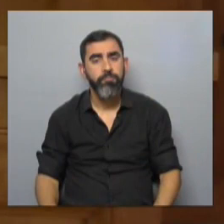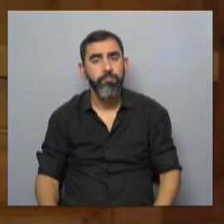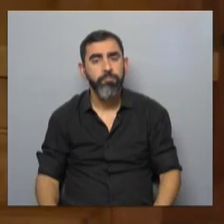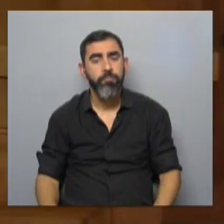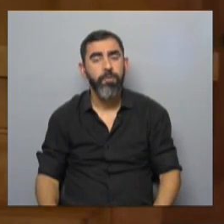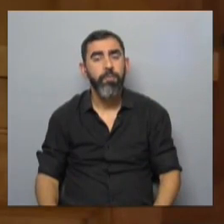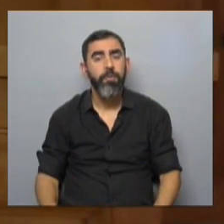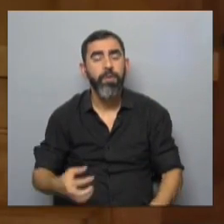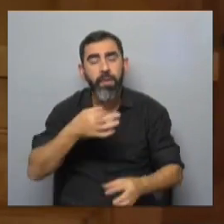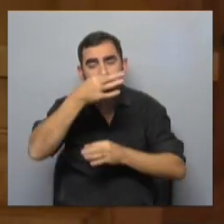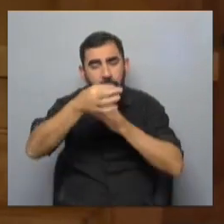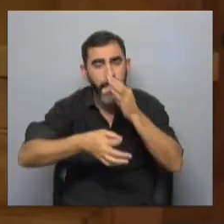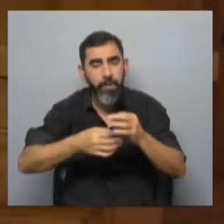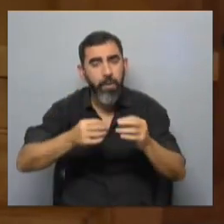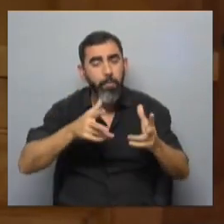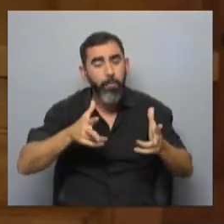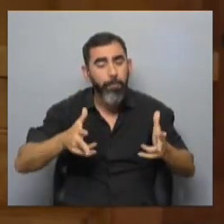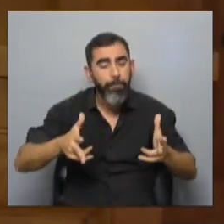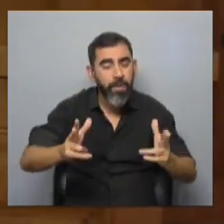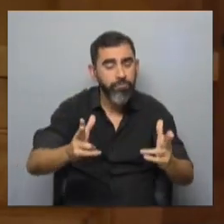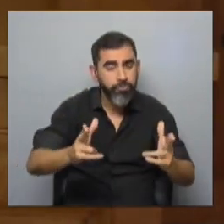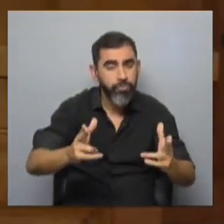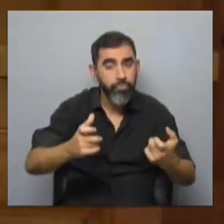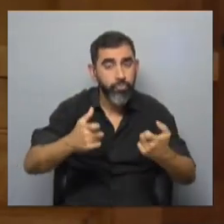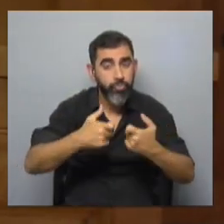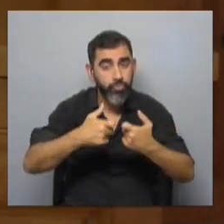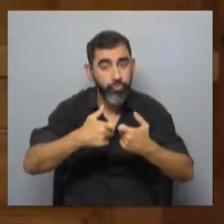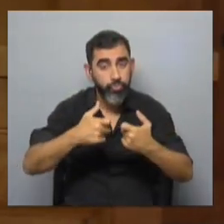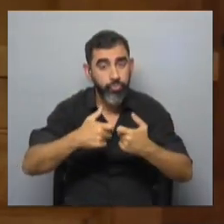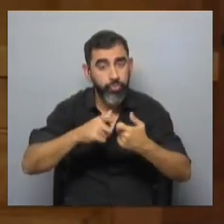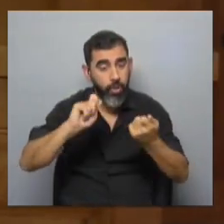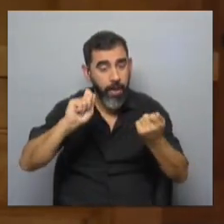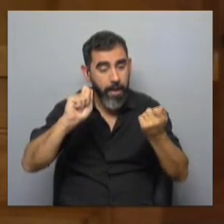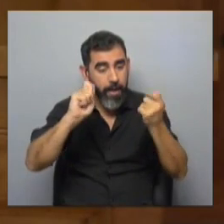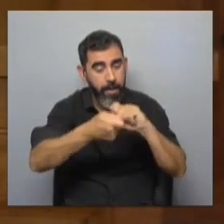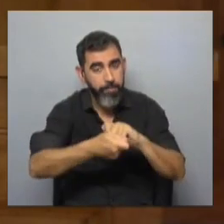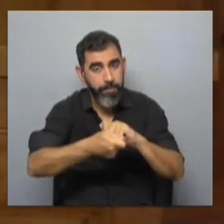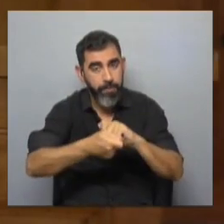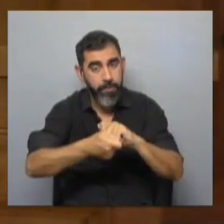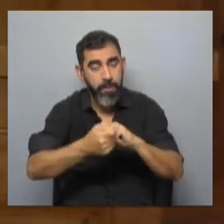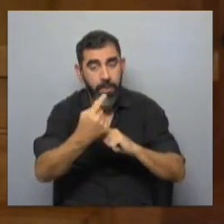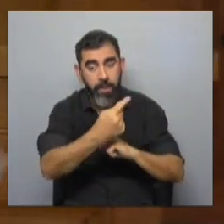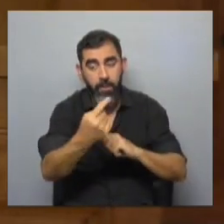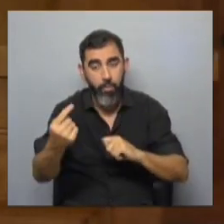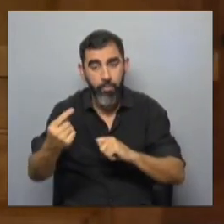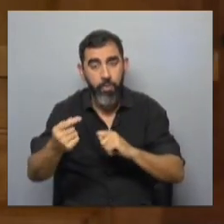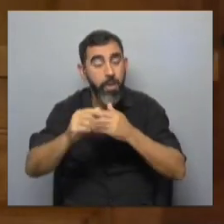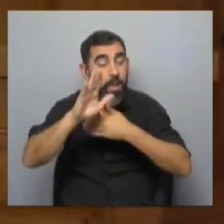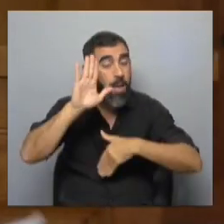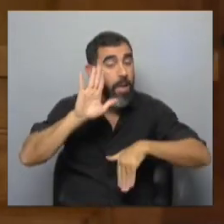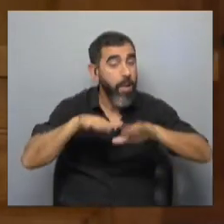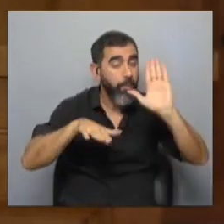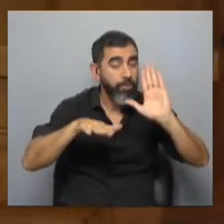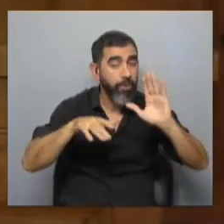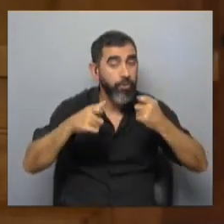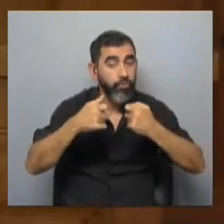interino explicaba que se había dado un plazo para que los socios se cambiaran entre los prestadores y que la mayoría de